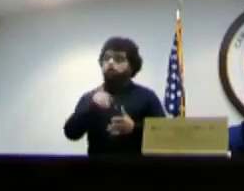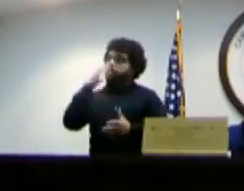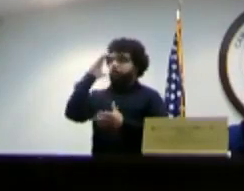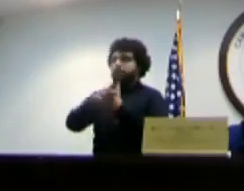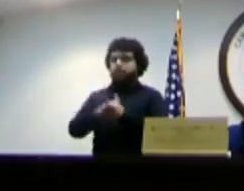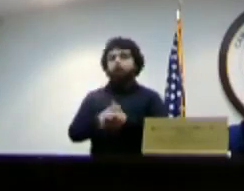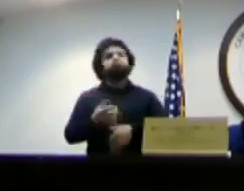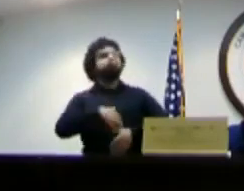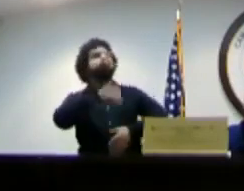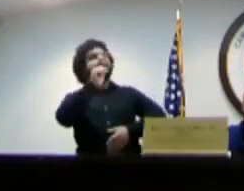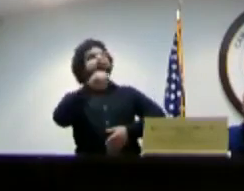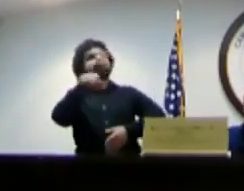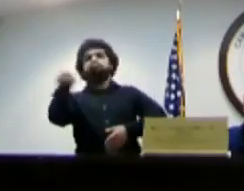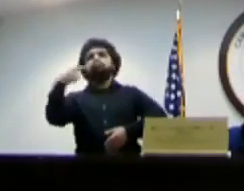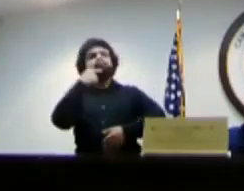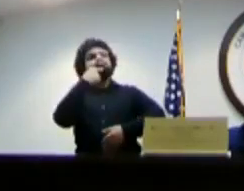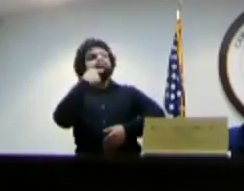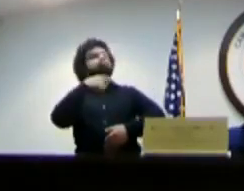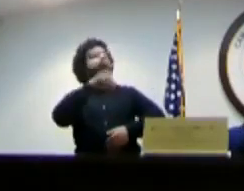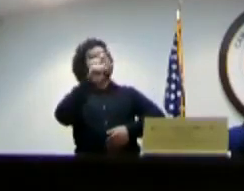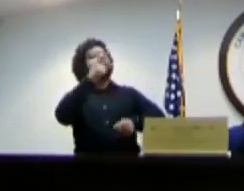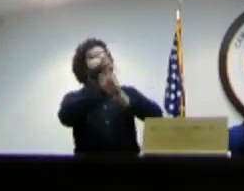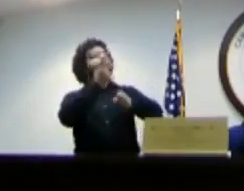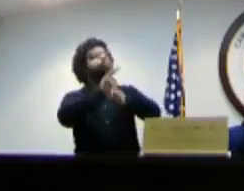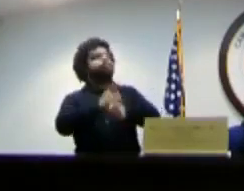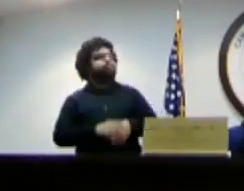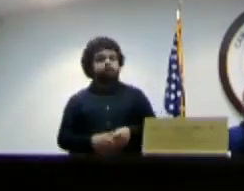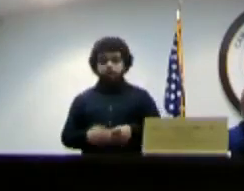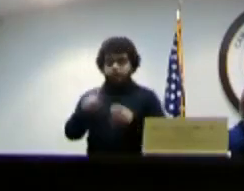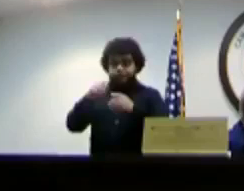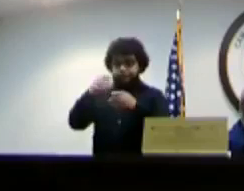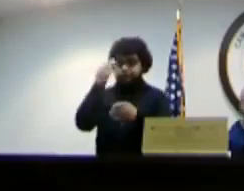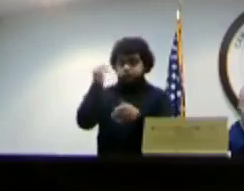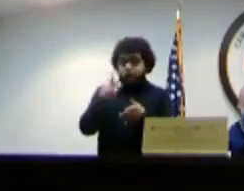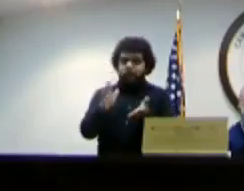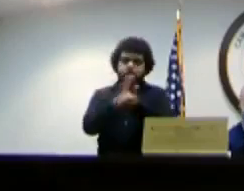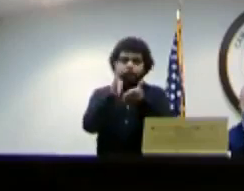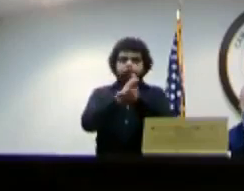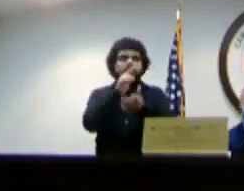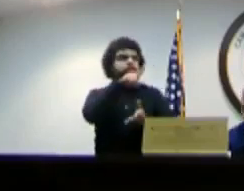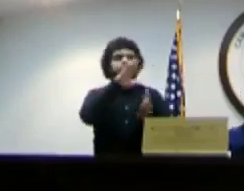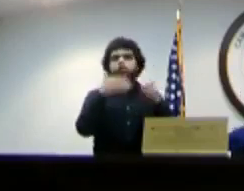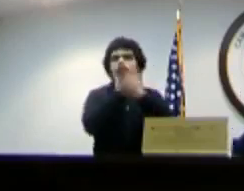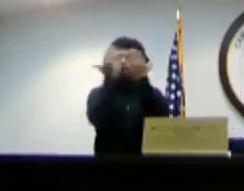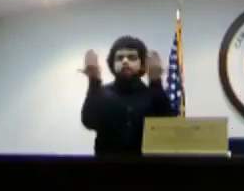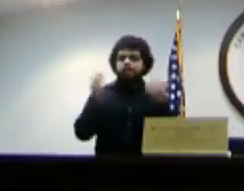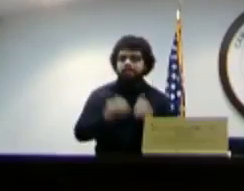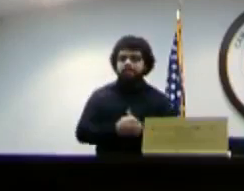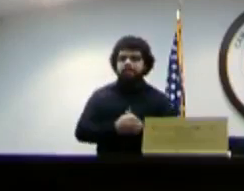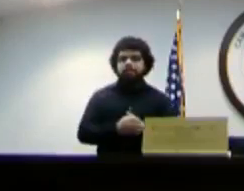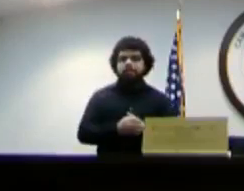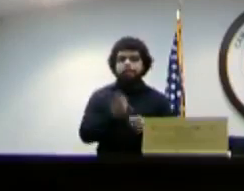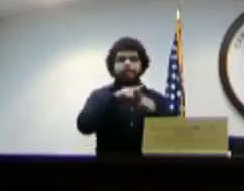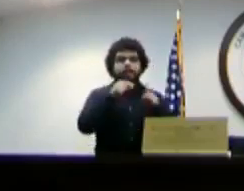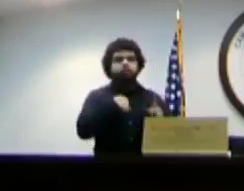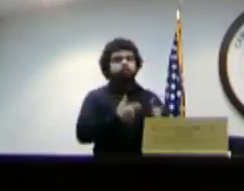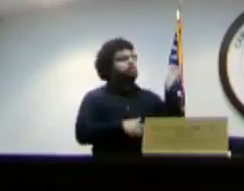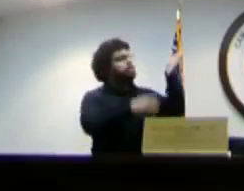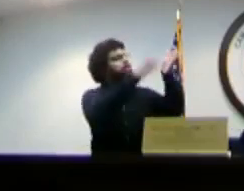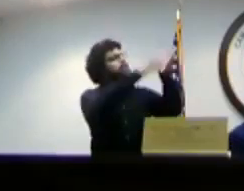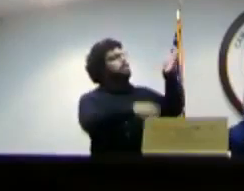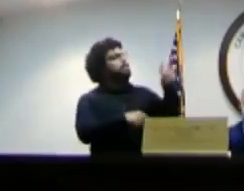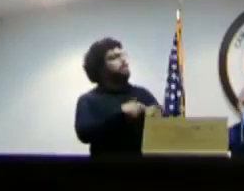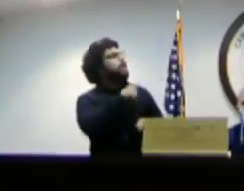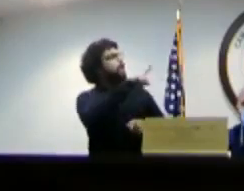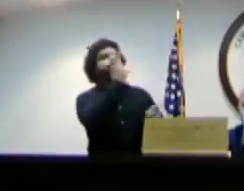ahí, porque no hay un documento que diga que le pidieron que pusieran cuatro tuercas ahí. Para nosotros mirar, cuatro tuercas